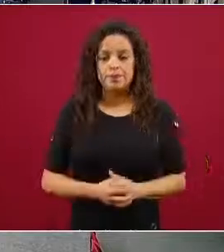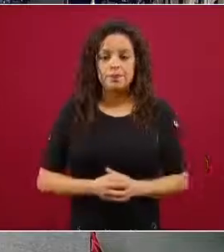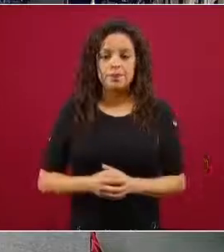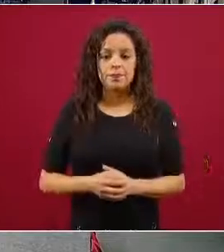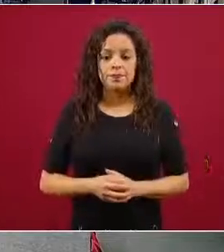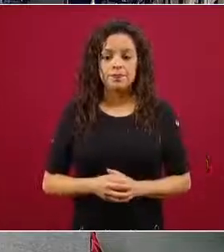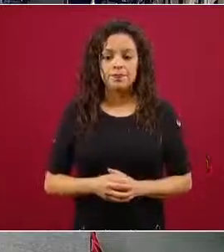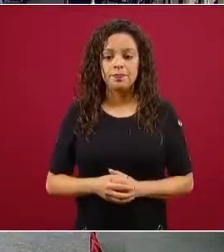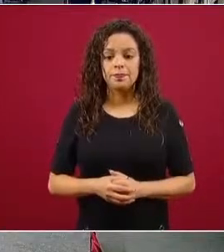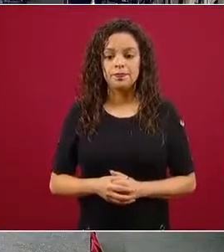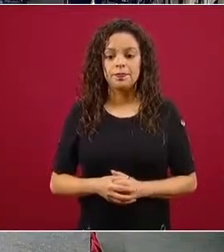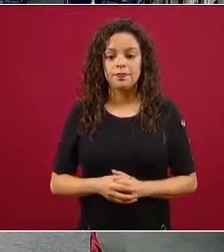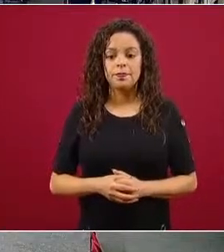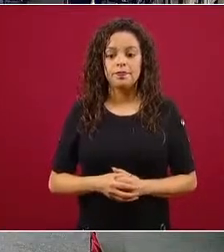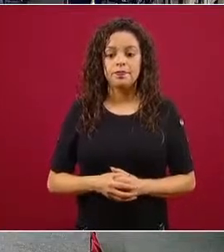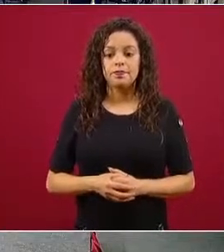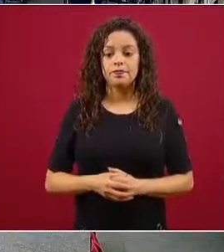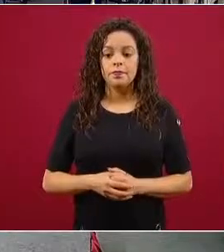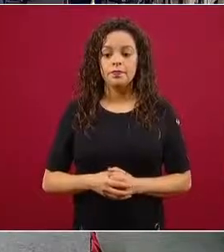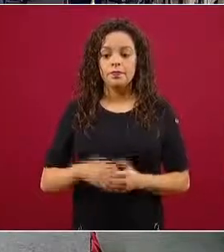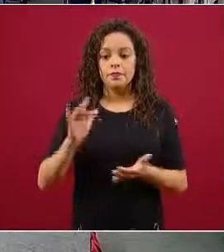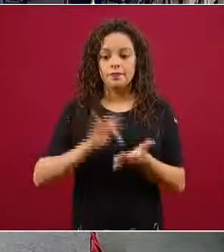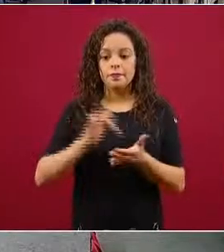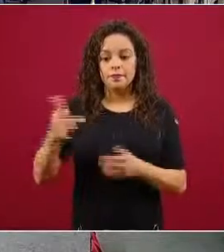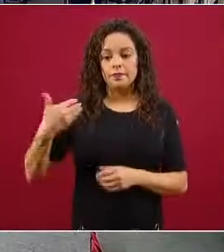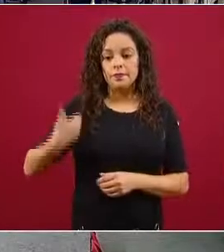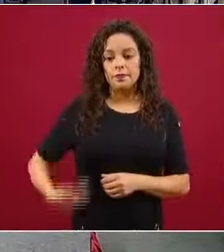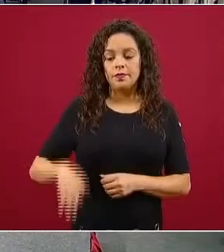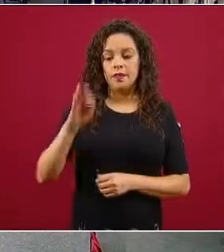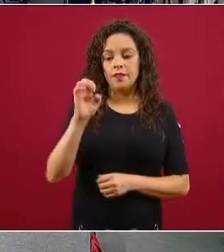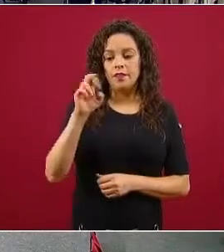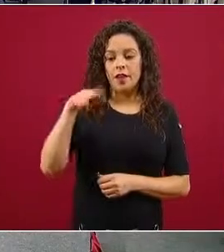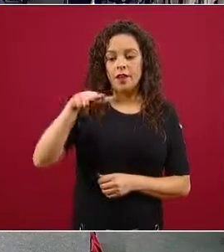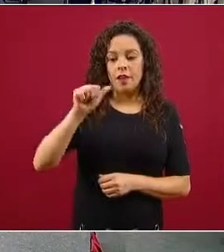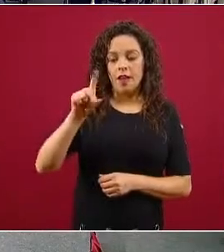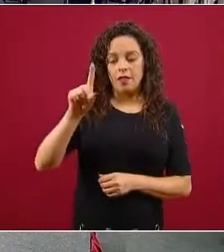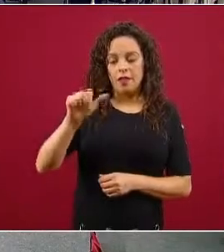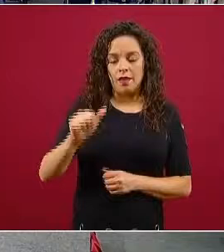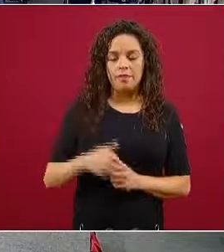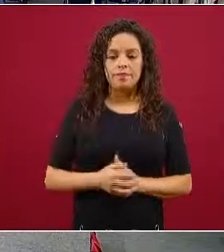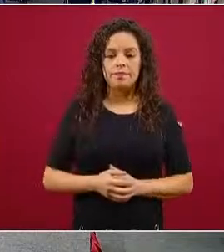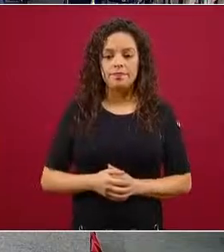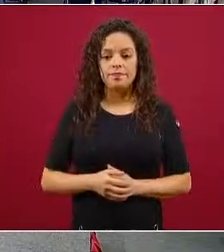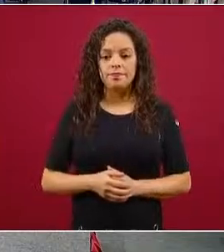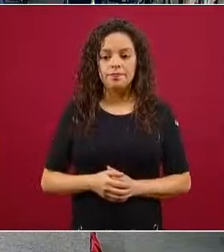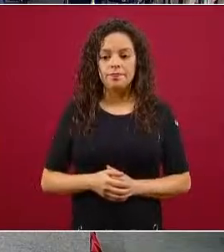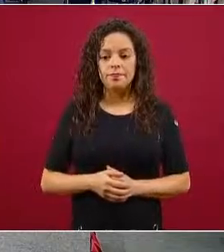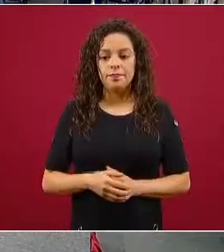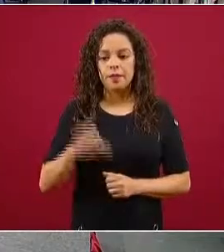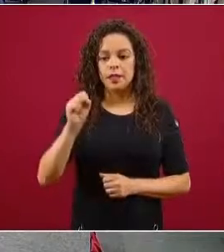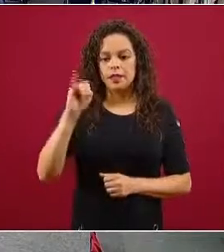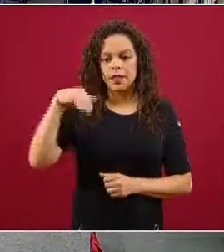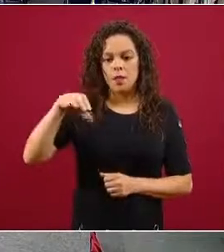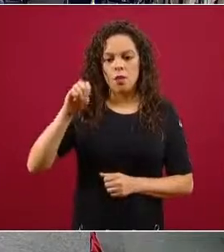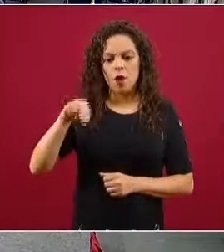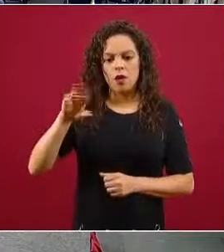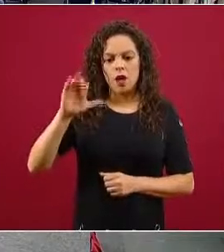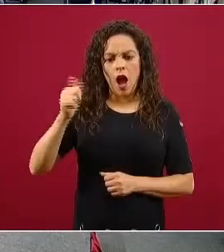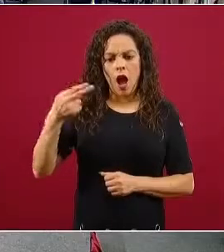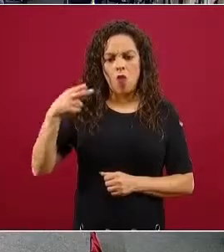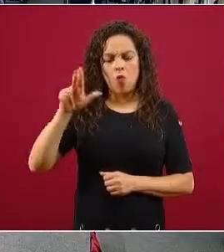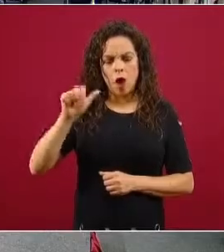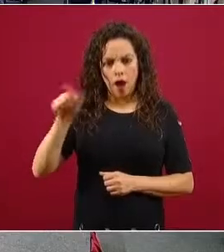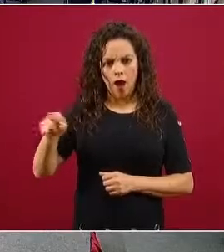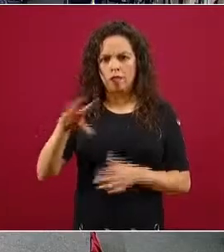Gracias, doctor. Fernanda Mendoza para Glucosa Atómica. Hace algunos días, cuando el doctor Simón Cagua presentó la guía de práctica